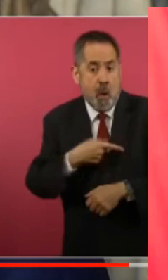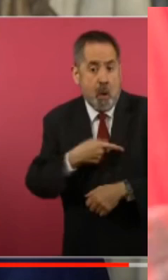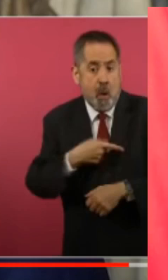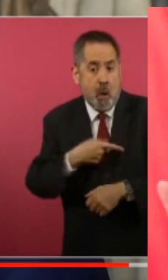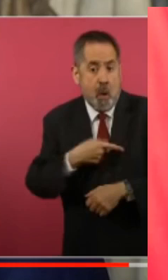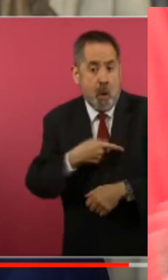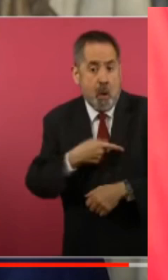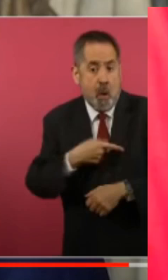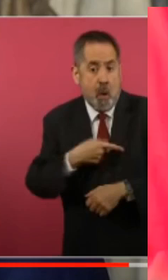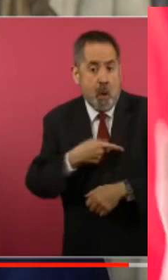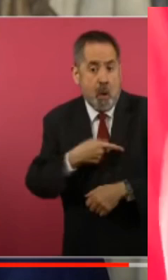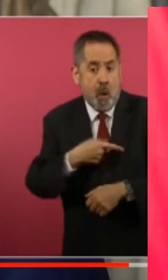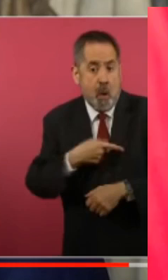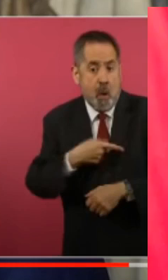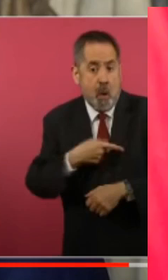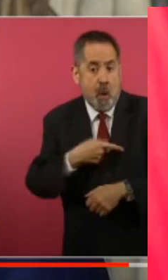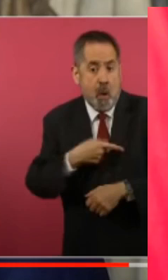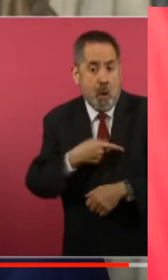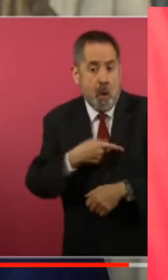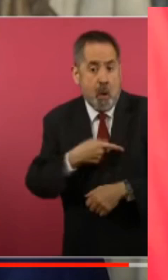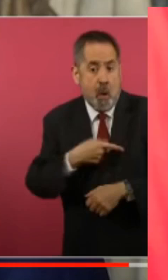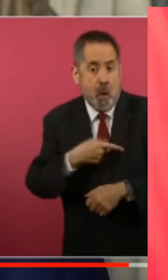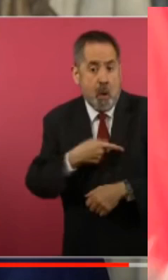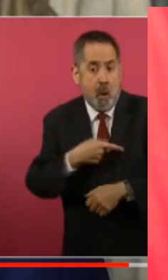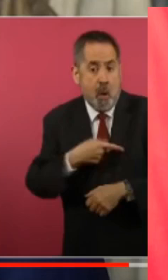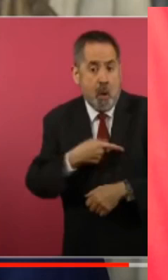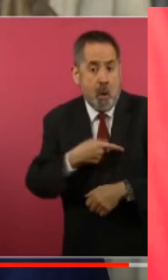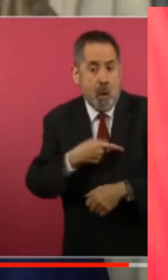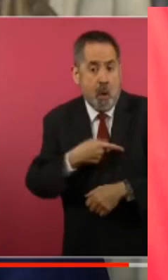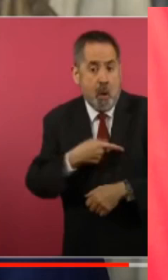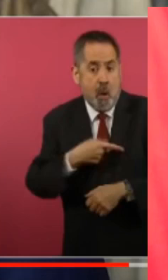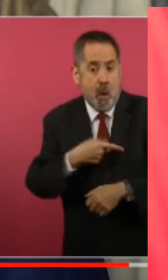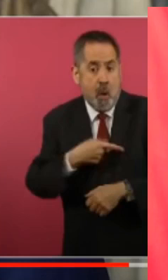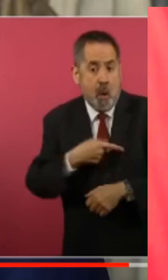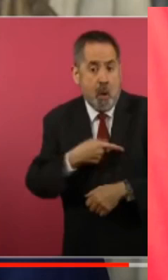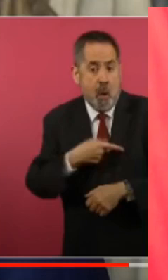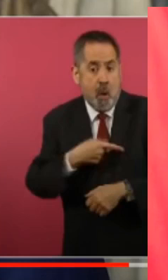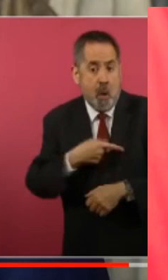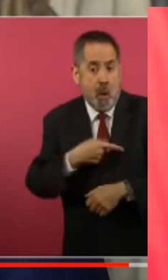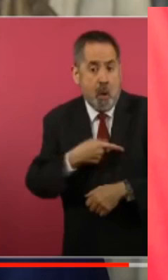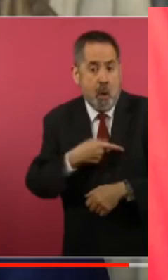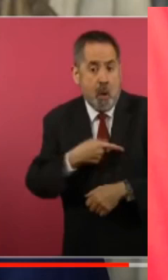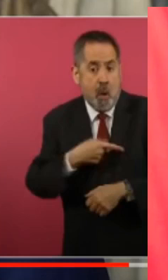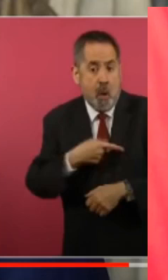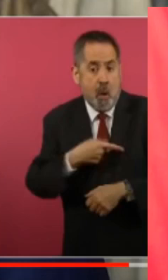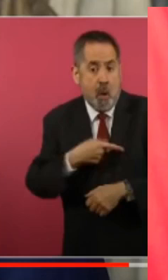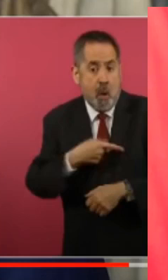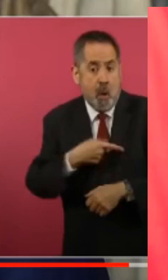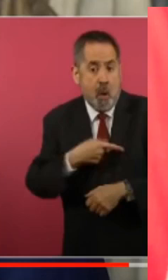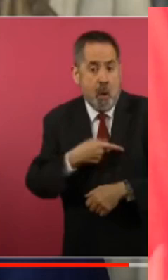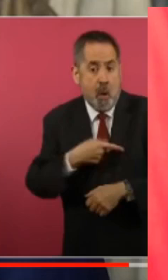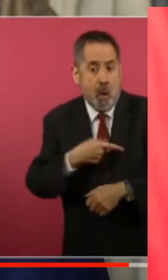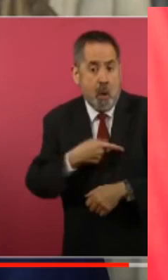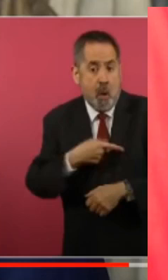Todos. Todos eran millonetas y miren qué enfermos salieron. Compatriotas, pero lamentablemente también de la pobreza, pues salen la mayoría de los males. Y es por